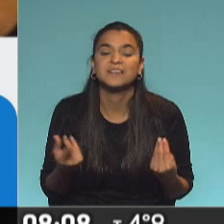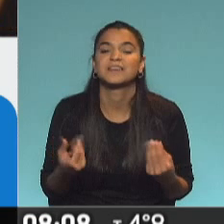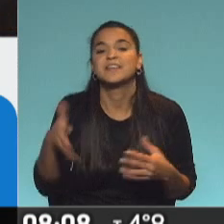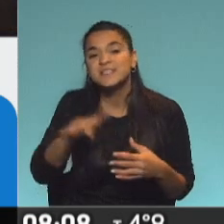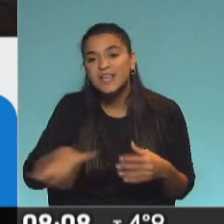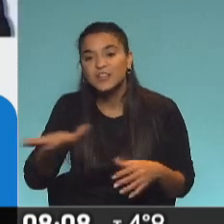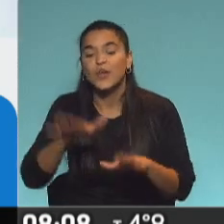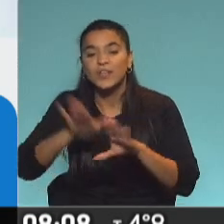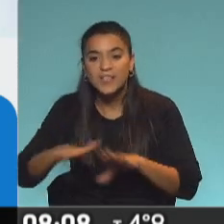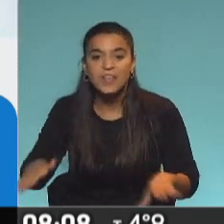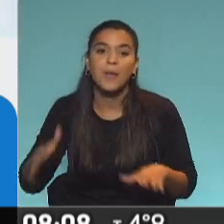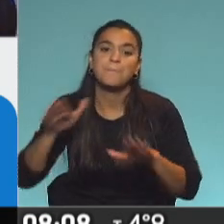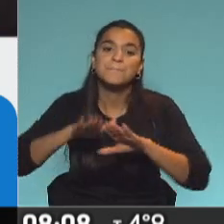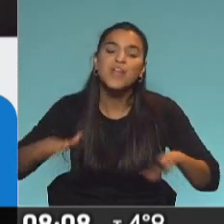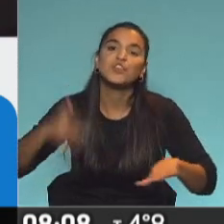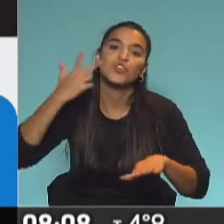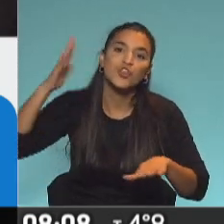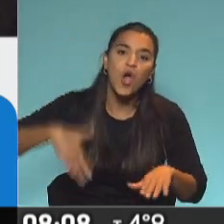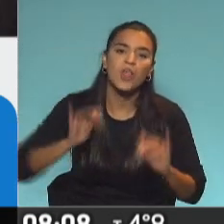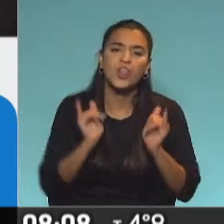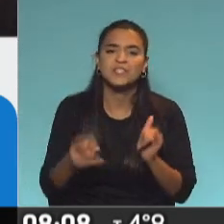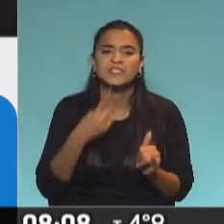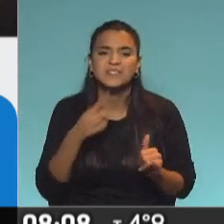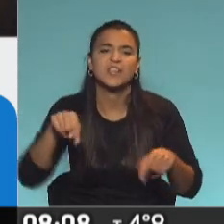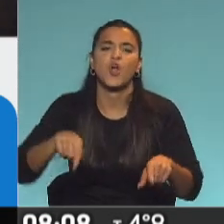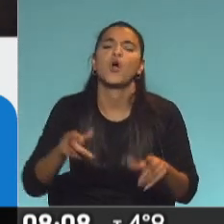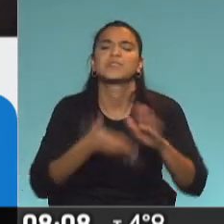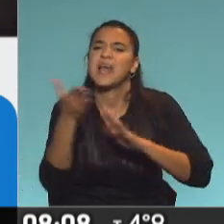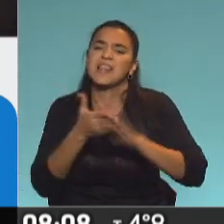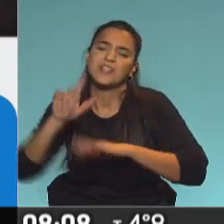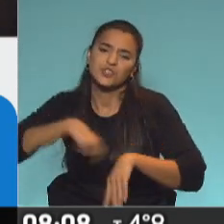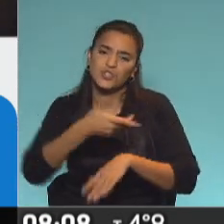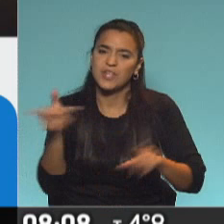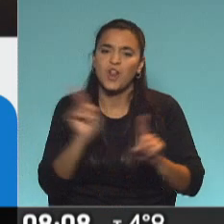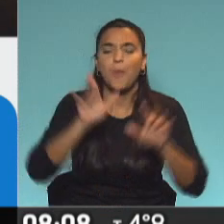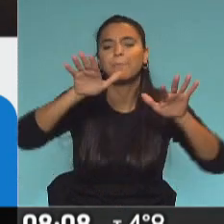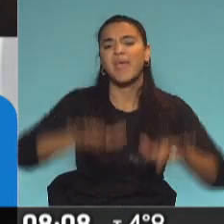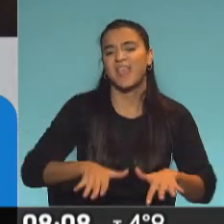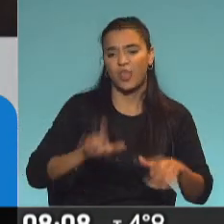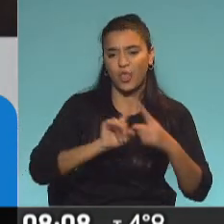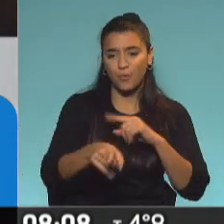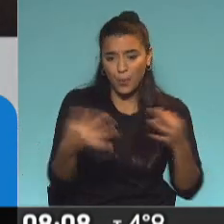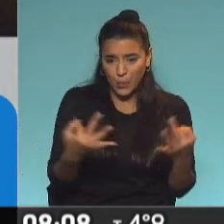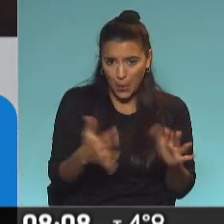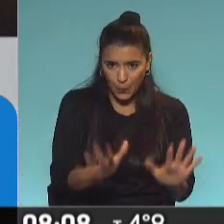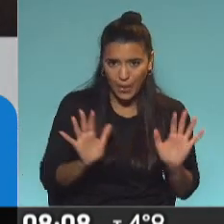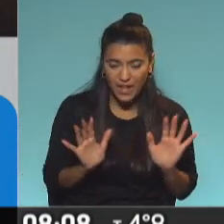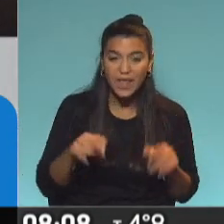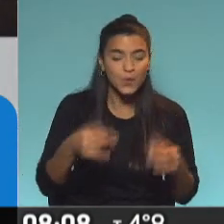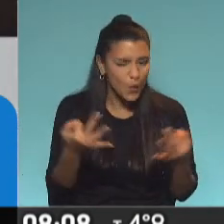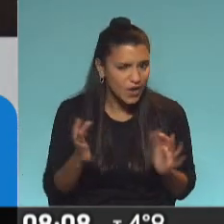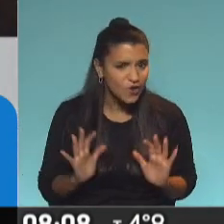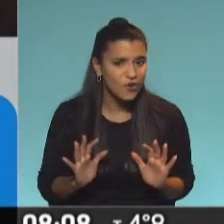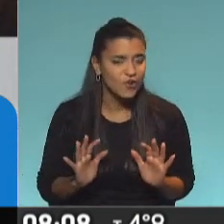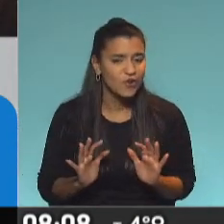sector de niños, de menores, de adolescentes que dicen, no, las salidas sociales no, me quiero quedar directamente porque la estoy pasando bárbaro? ¿Es bueno?